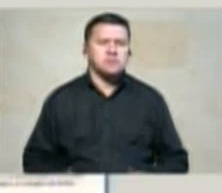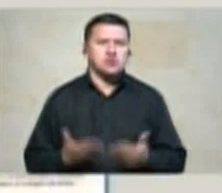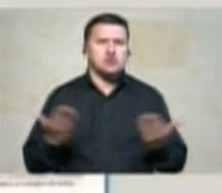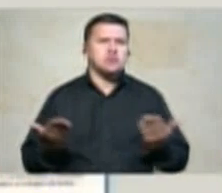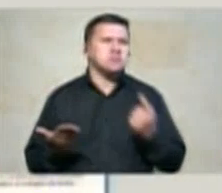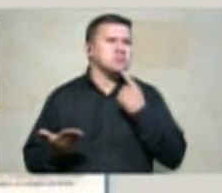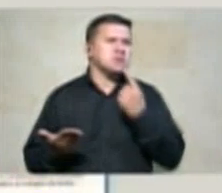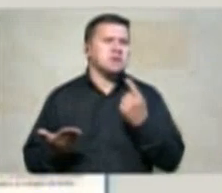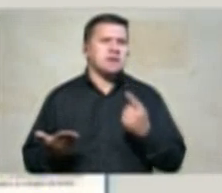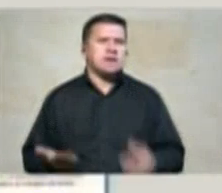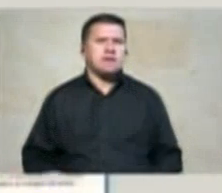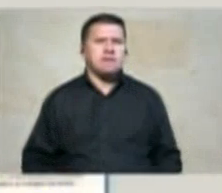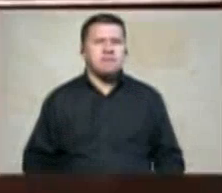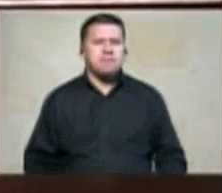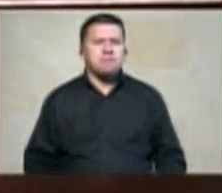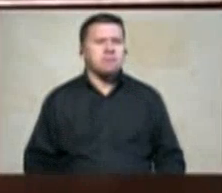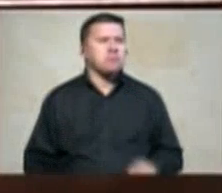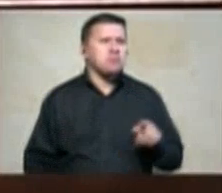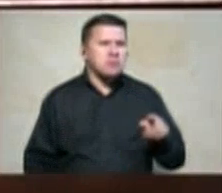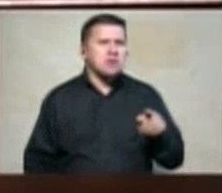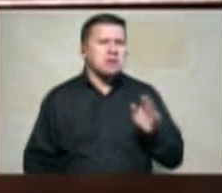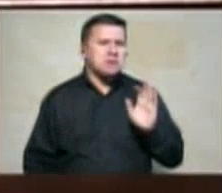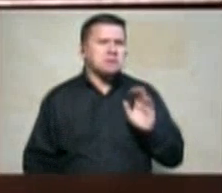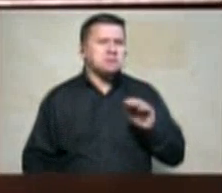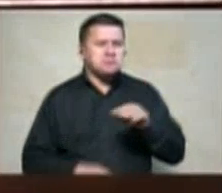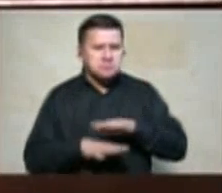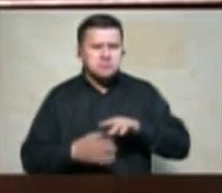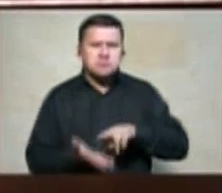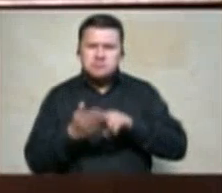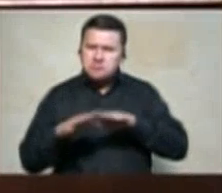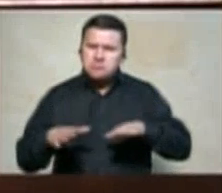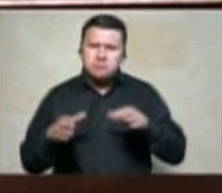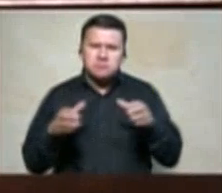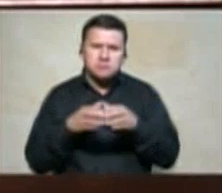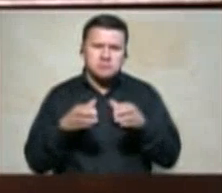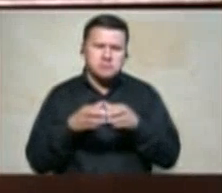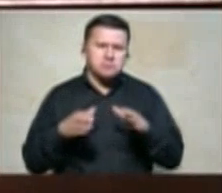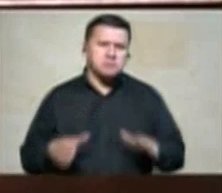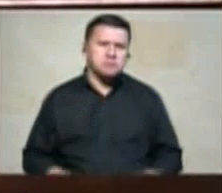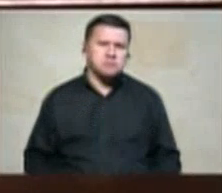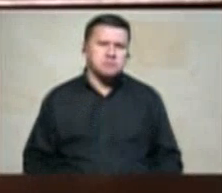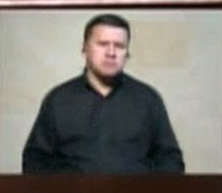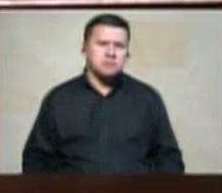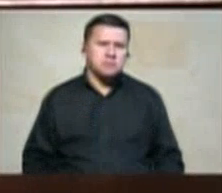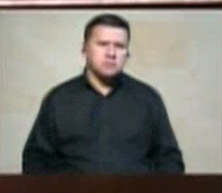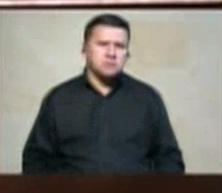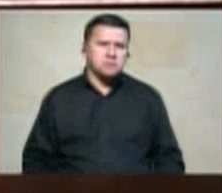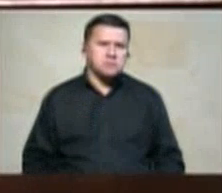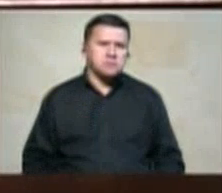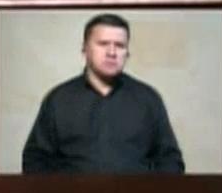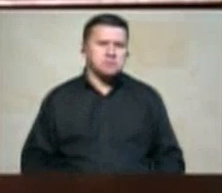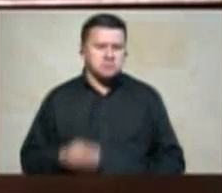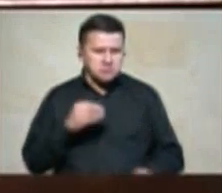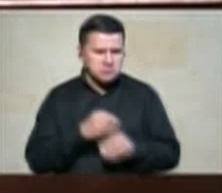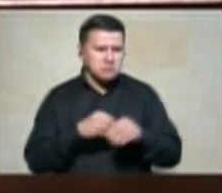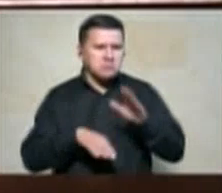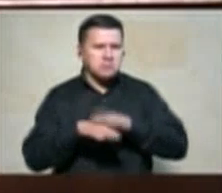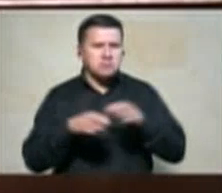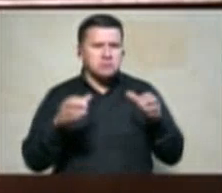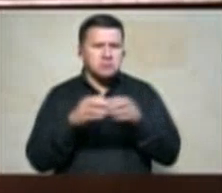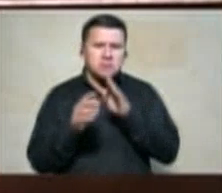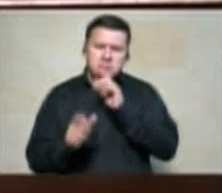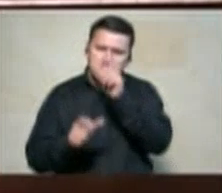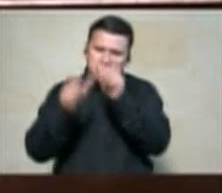donde hay sentencia restitutiva y con posterioridad